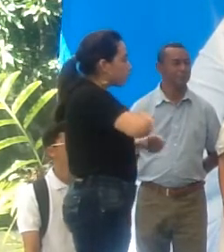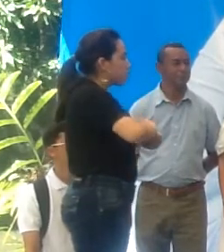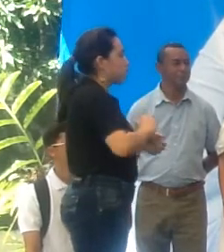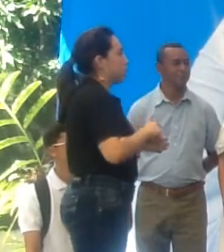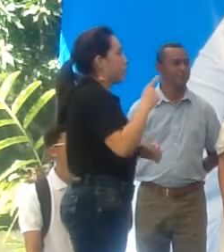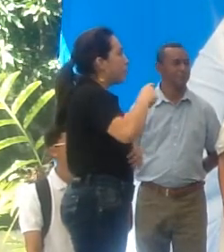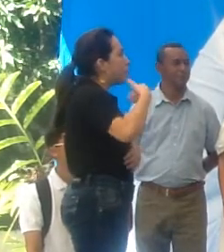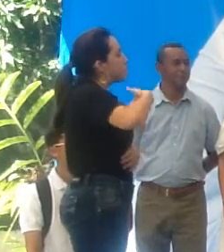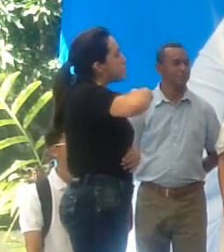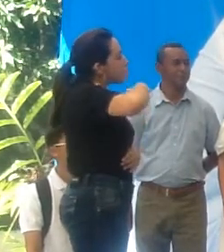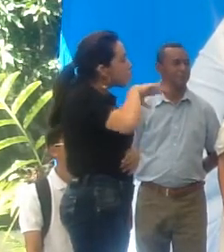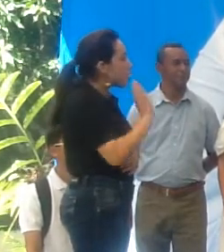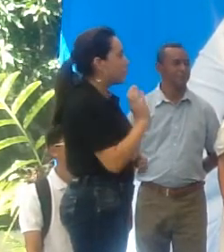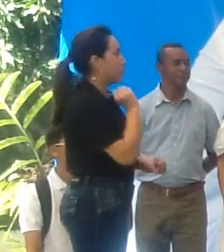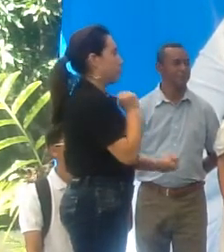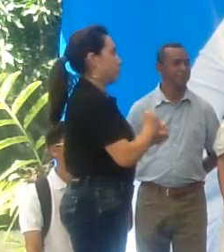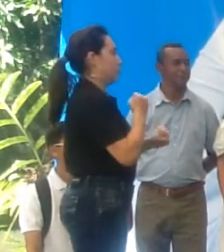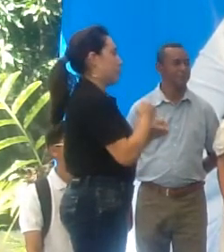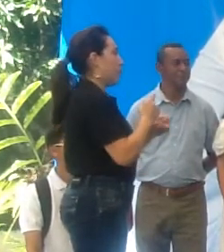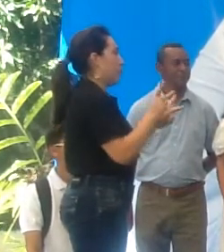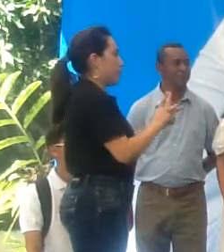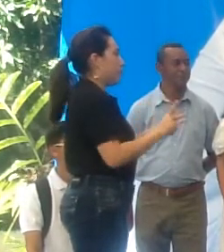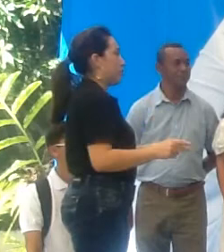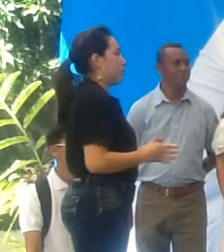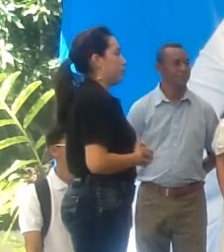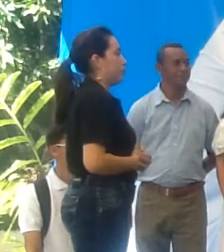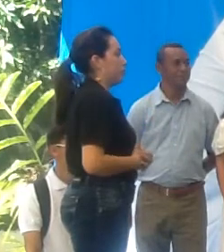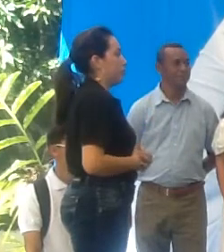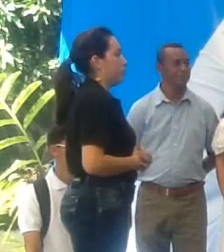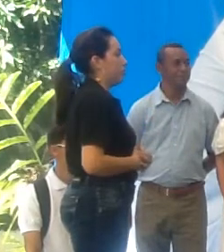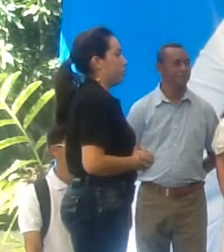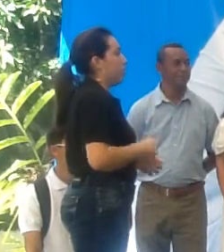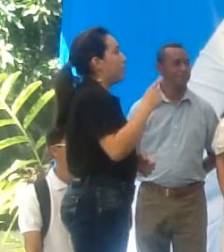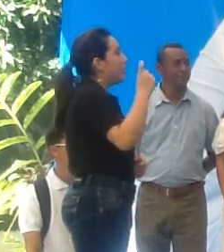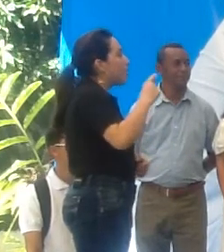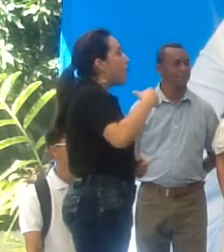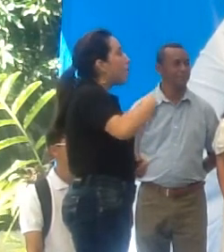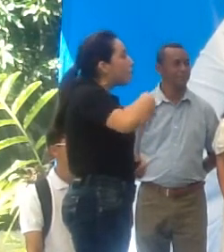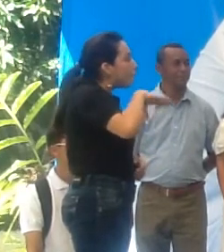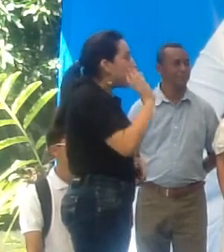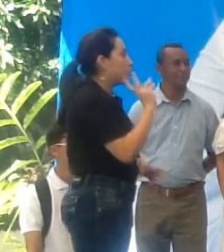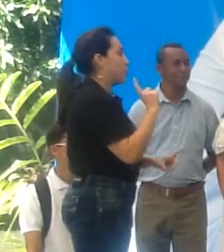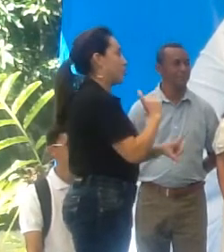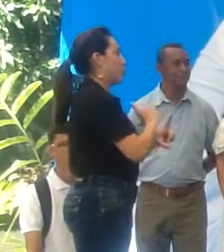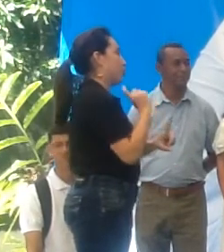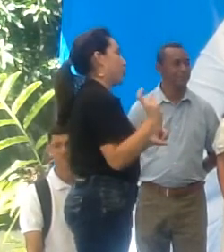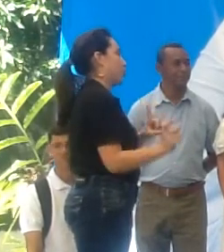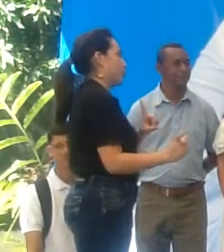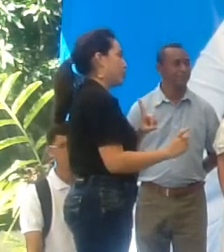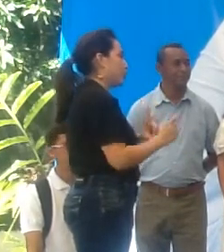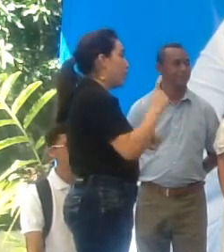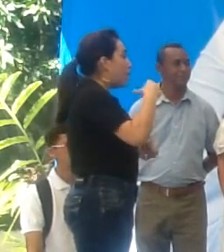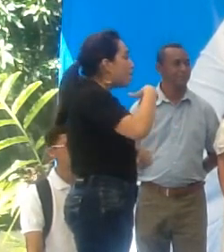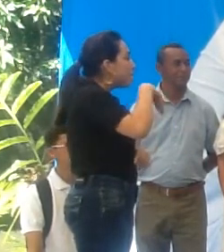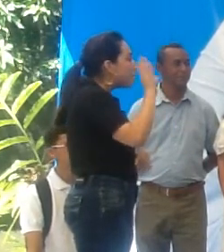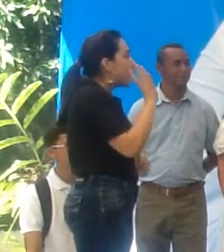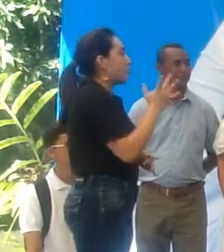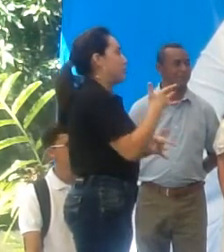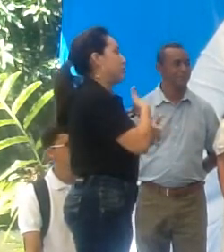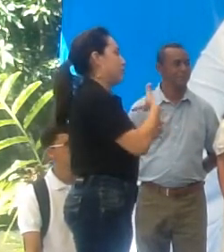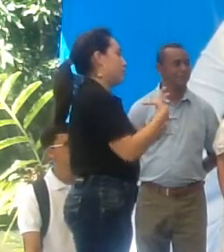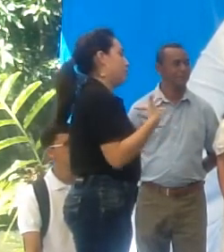que necesitamos más empleo para nuestra gente, que necesitamos más cultura, que necesitamos más